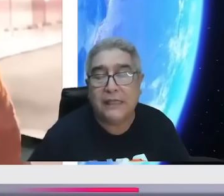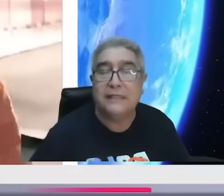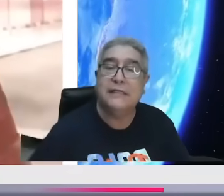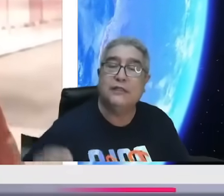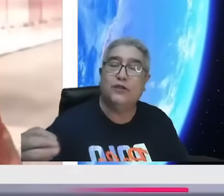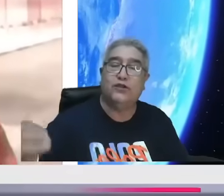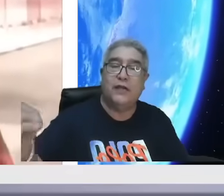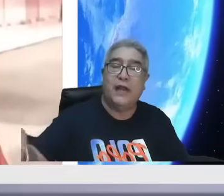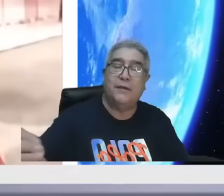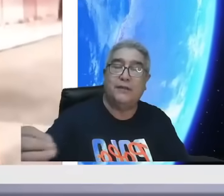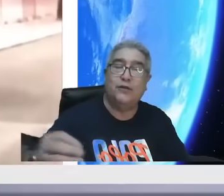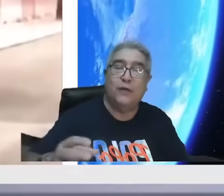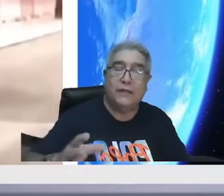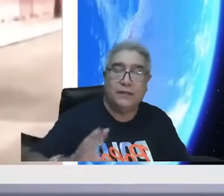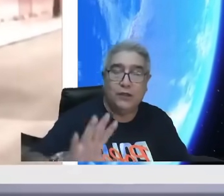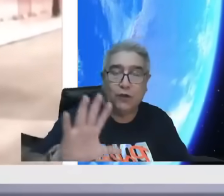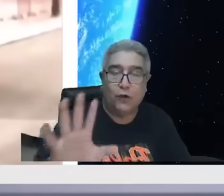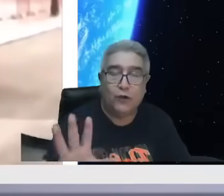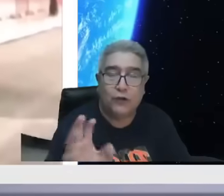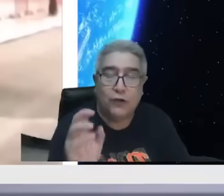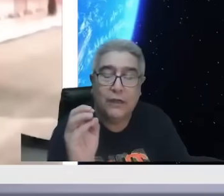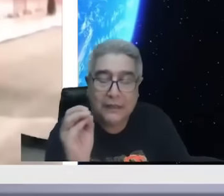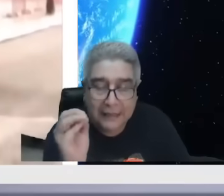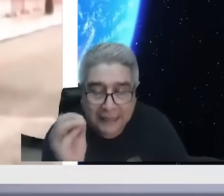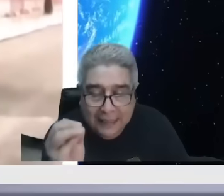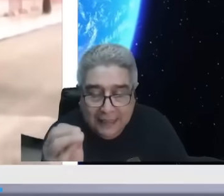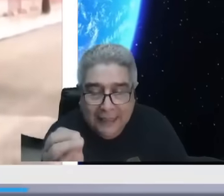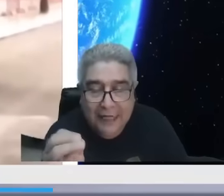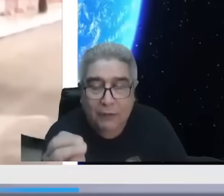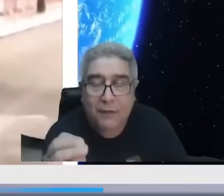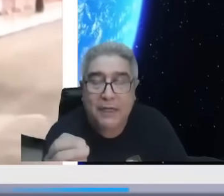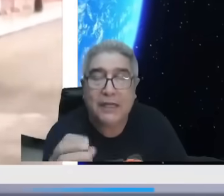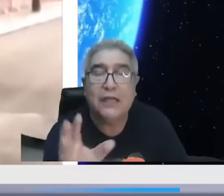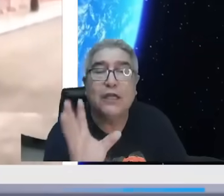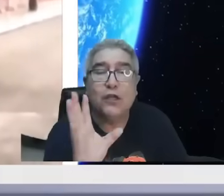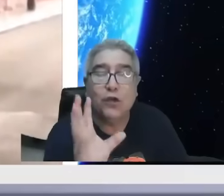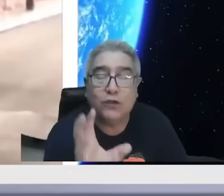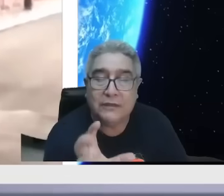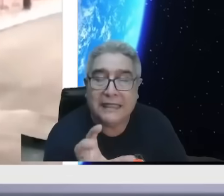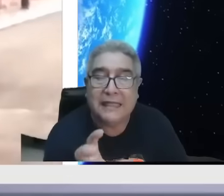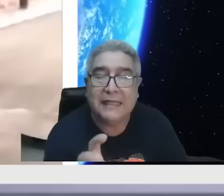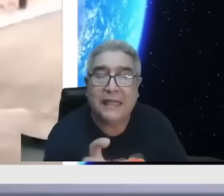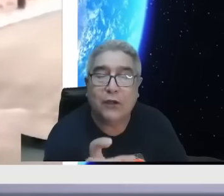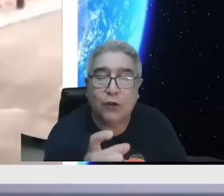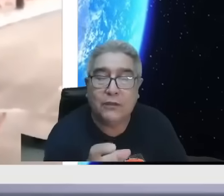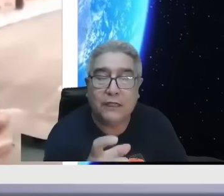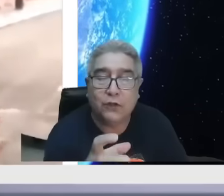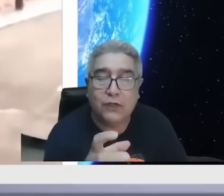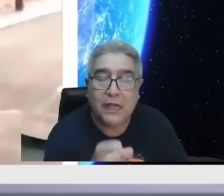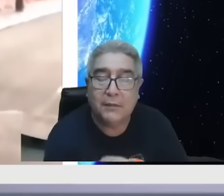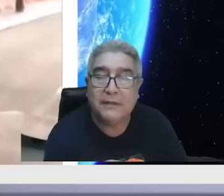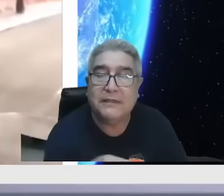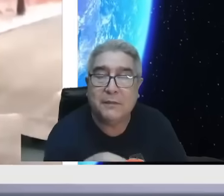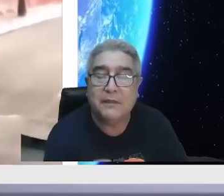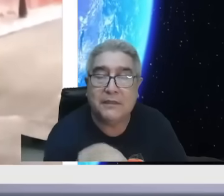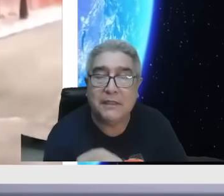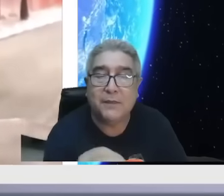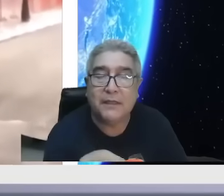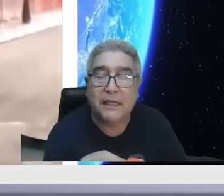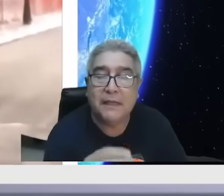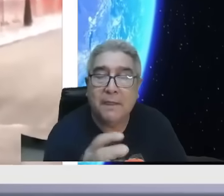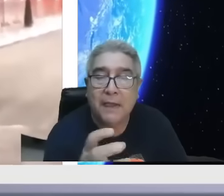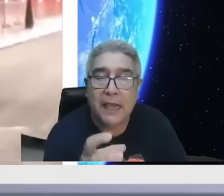con ustedes, Xóchitl Gálvez no es Colosio, que quede claro también, no tiene nada en contra de Xóchitl Gálvez,